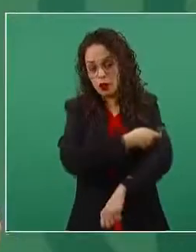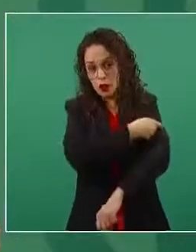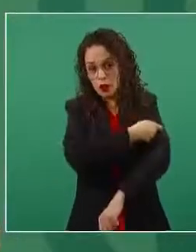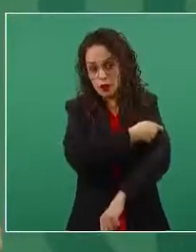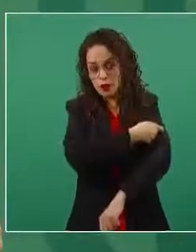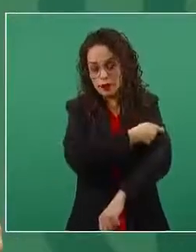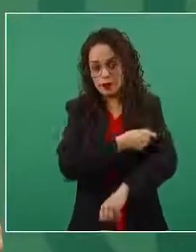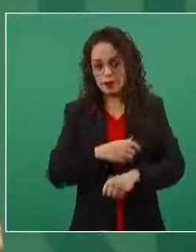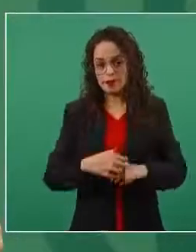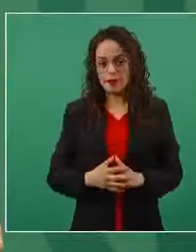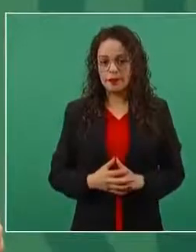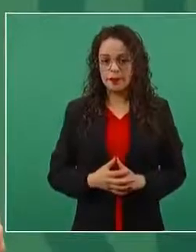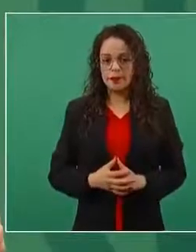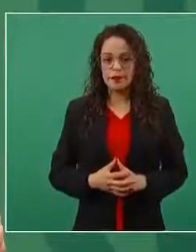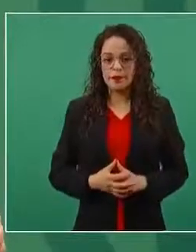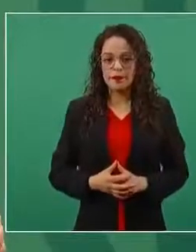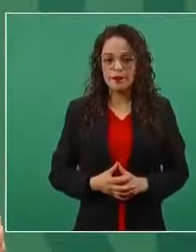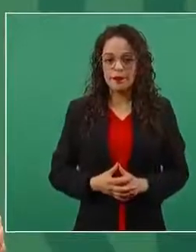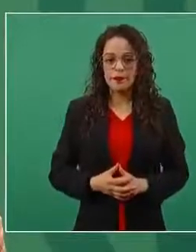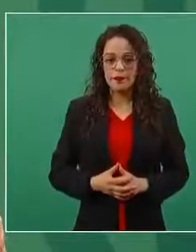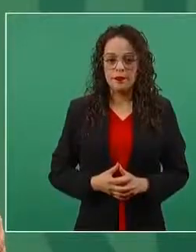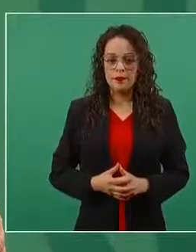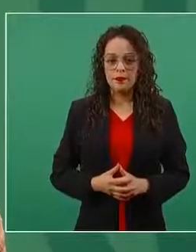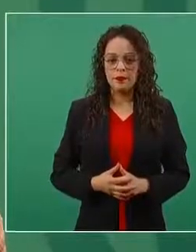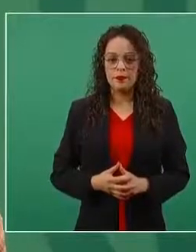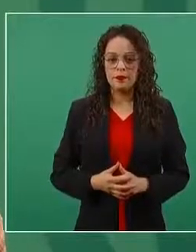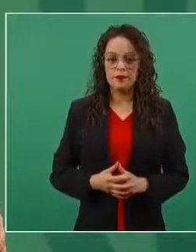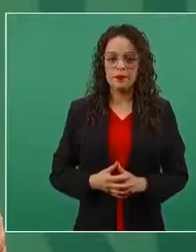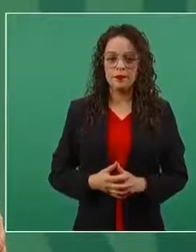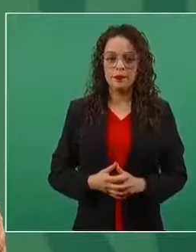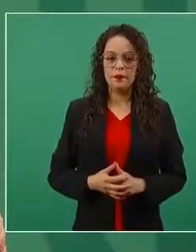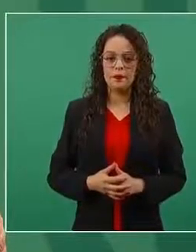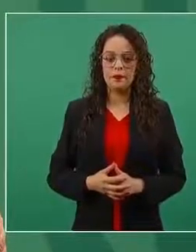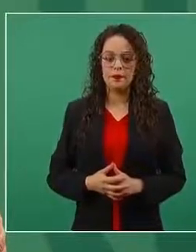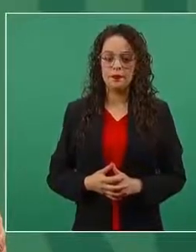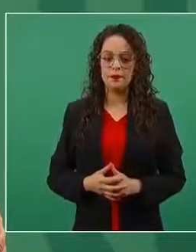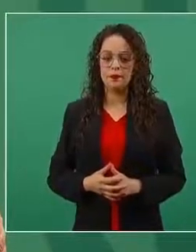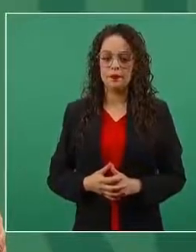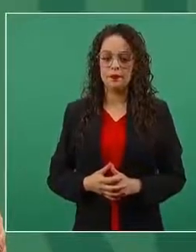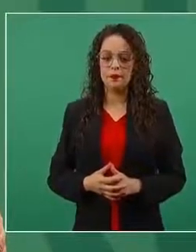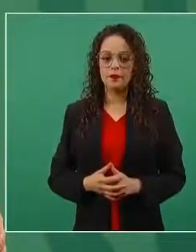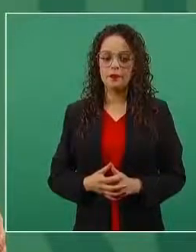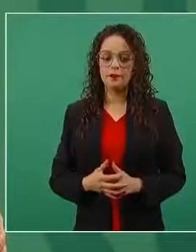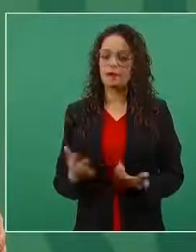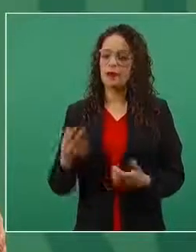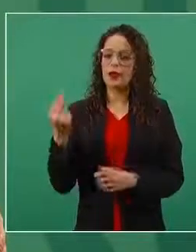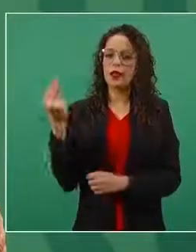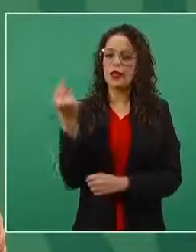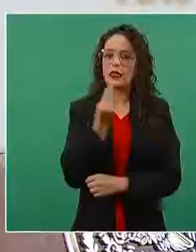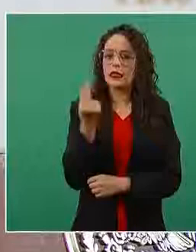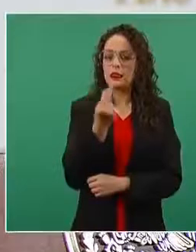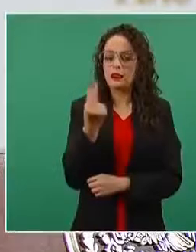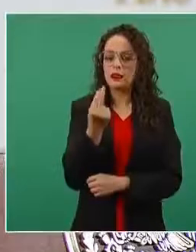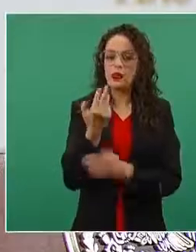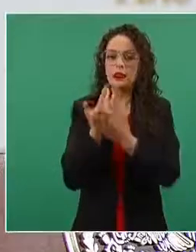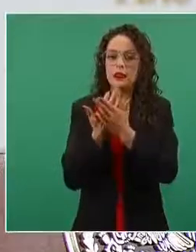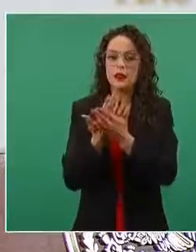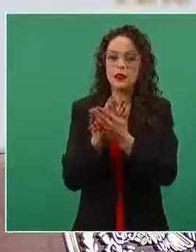que se necesita un tiempo para que llegue la